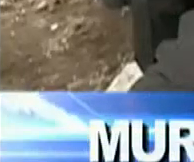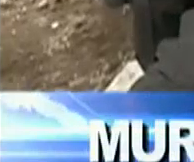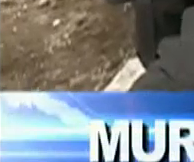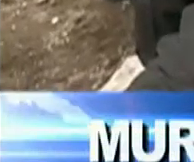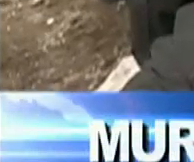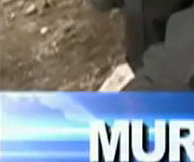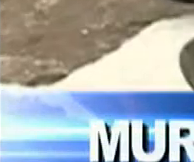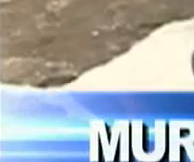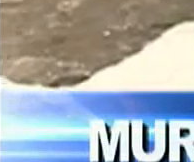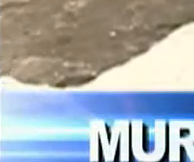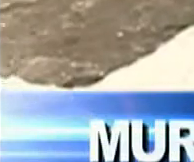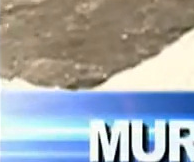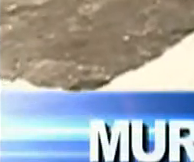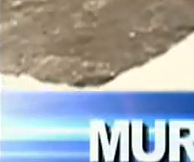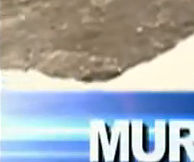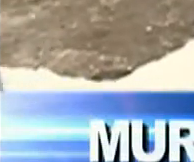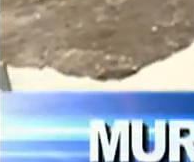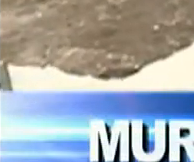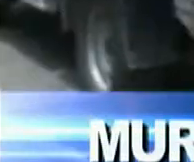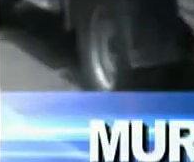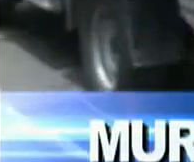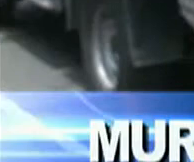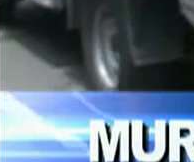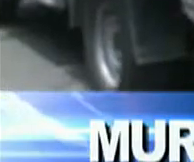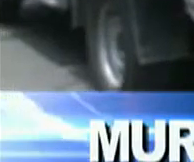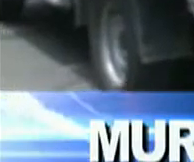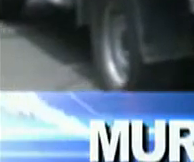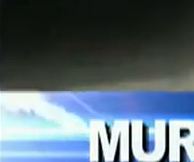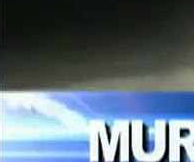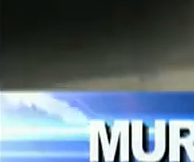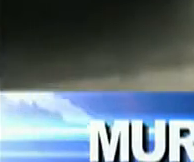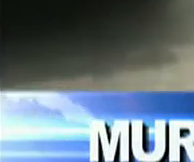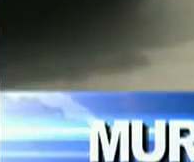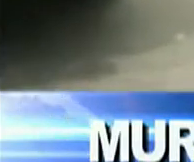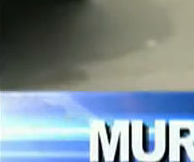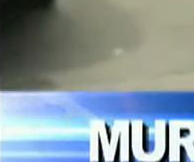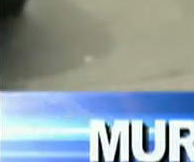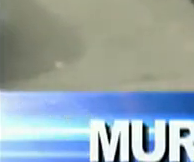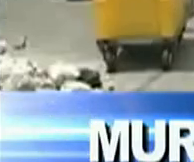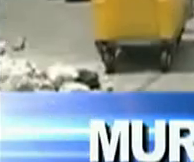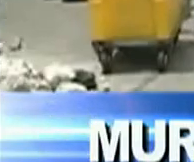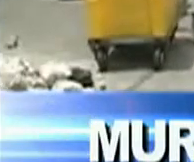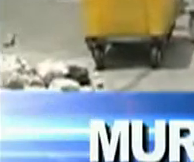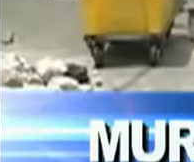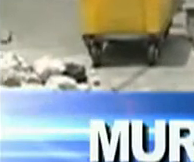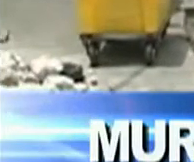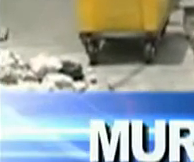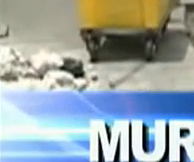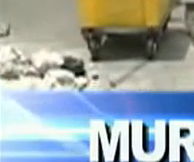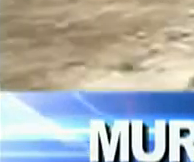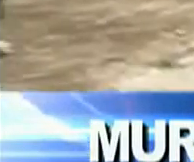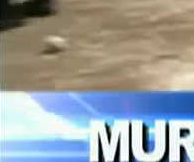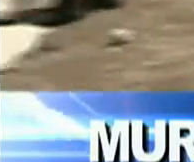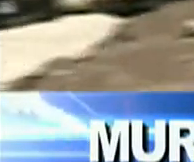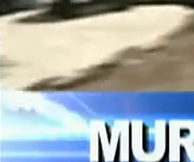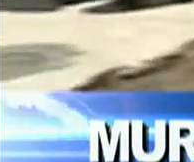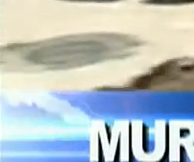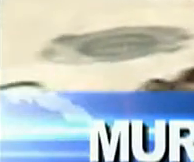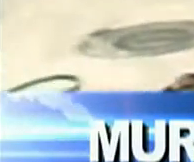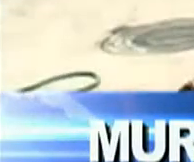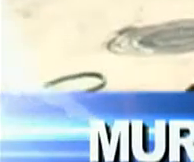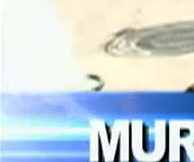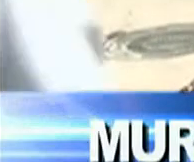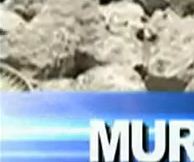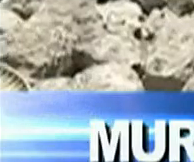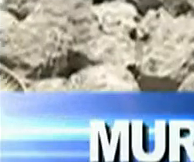Por tratar de ayudar a unos trabajadores en una alcantarilla, un hombre perdió el equilibrio y cayó al